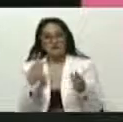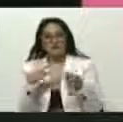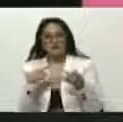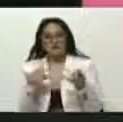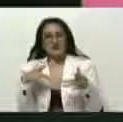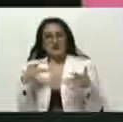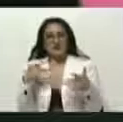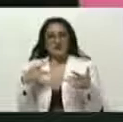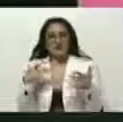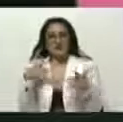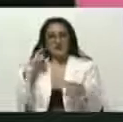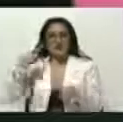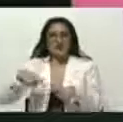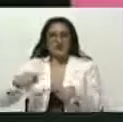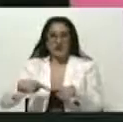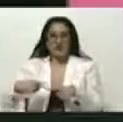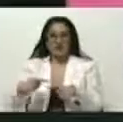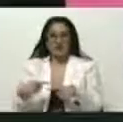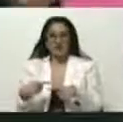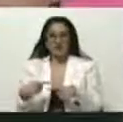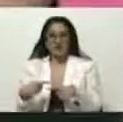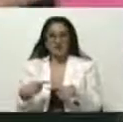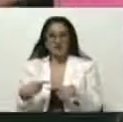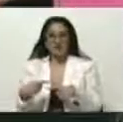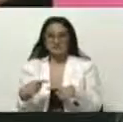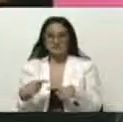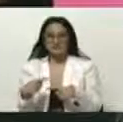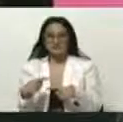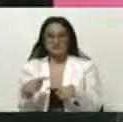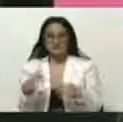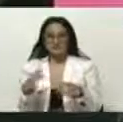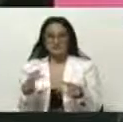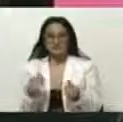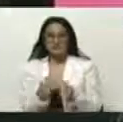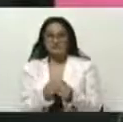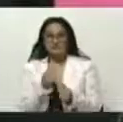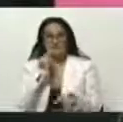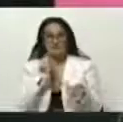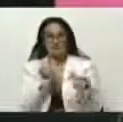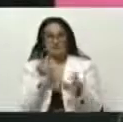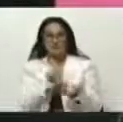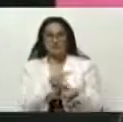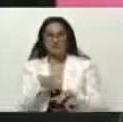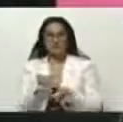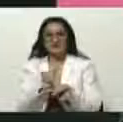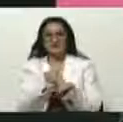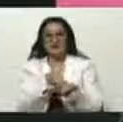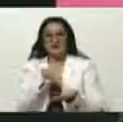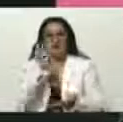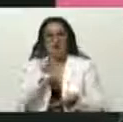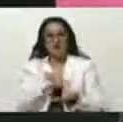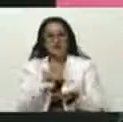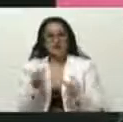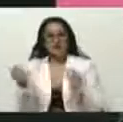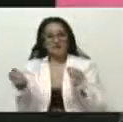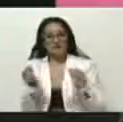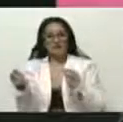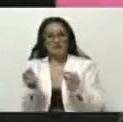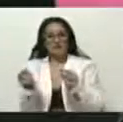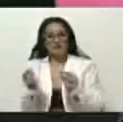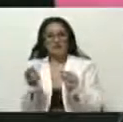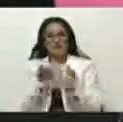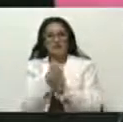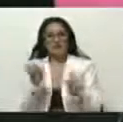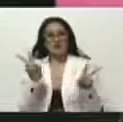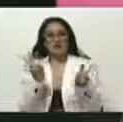hubo, estuvo plenas las salas de personas participando de una agenda de debate sobre los